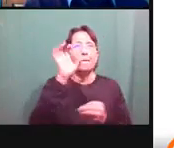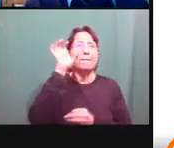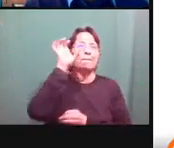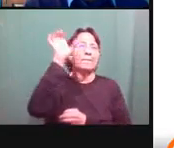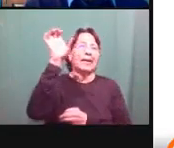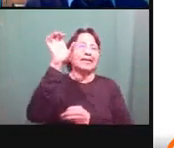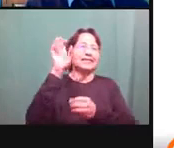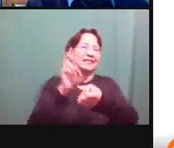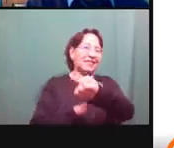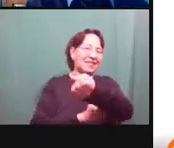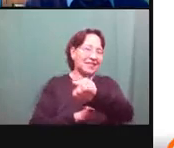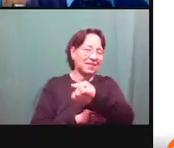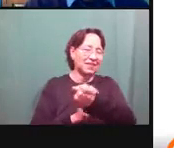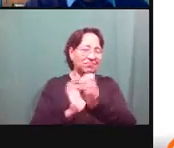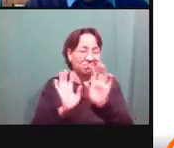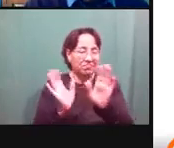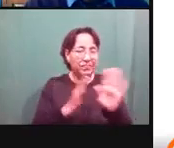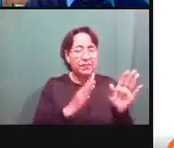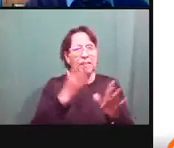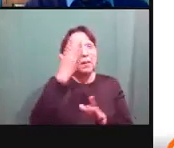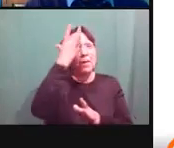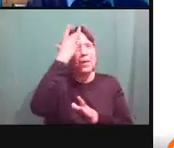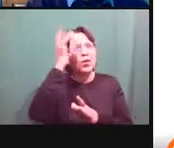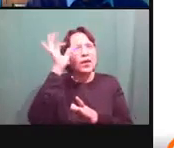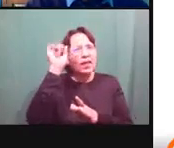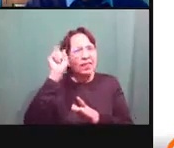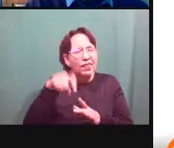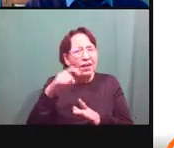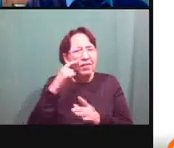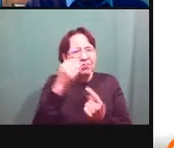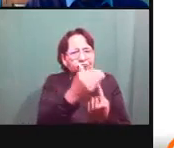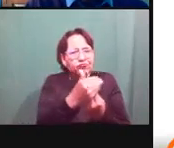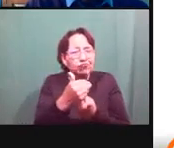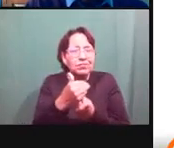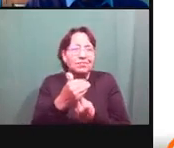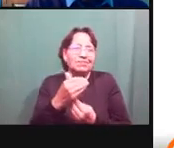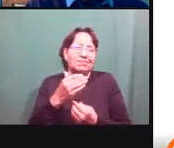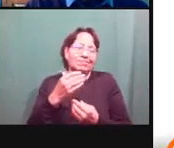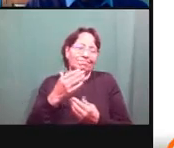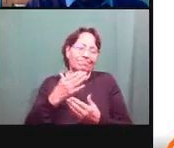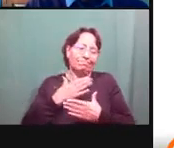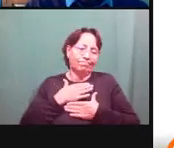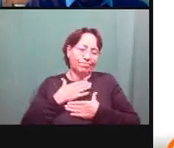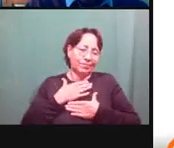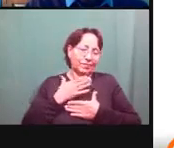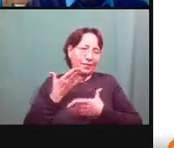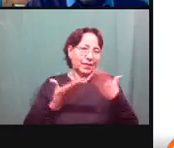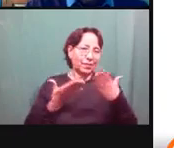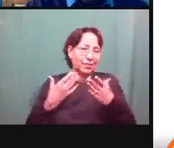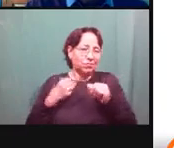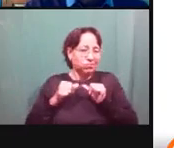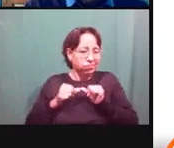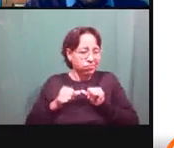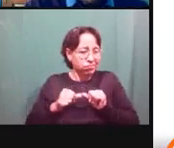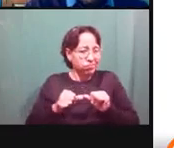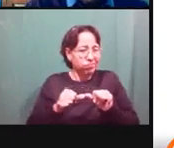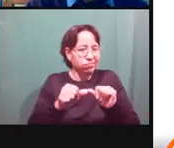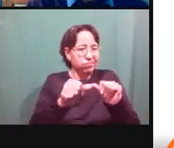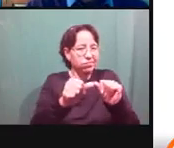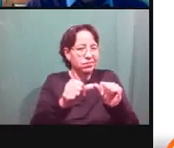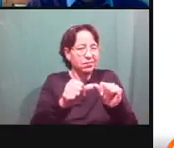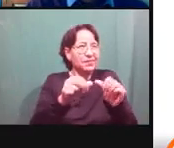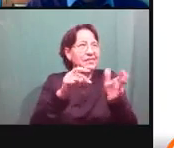¿Por qué proteger? Pues la respuesta está en nosotros, en nuestra reacción por permanecer y por perpetuarnos, por